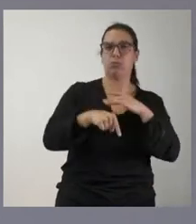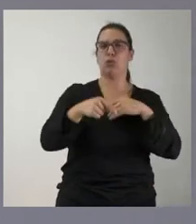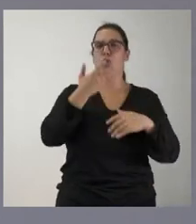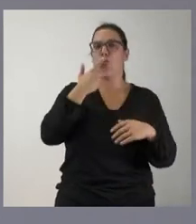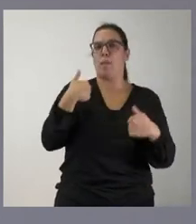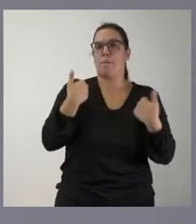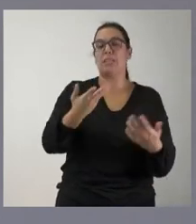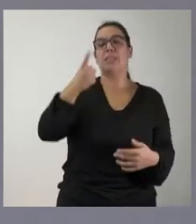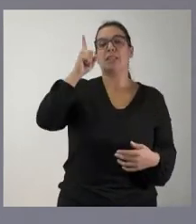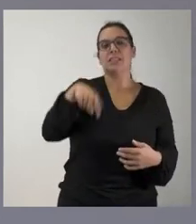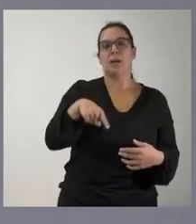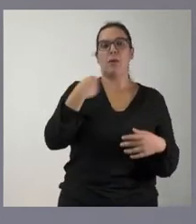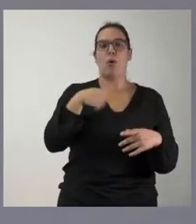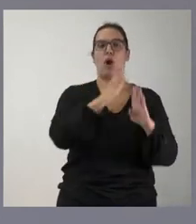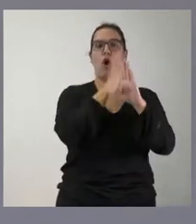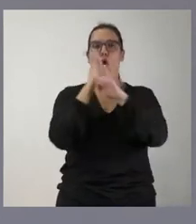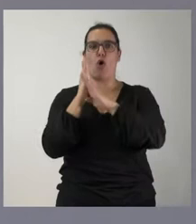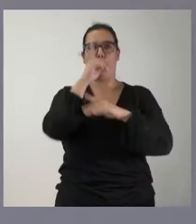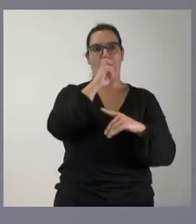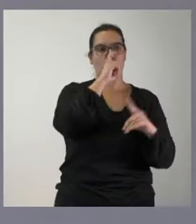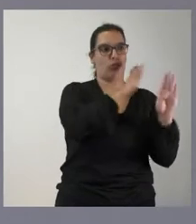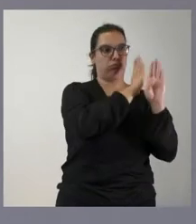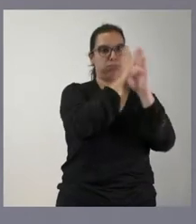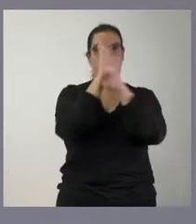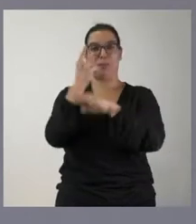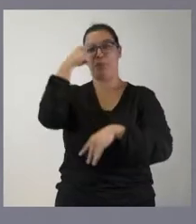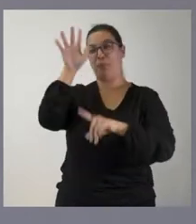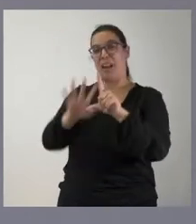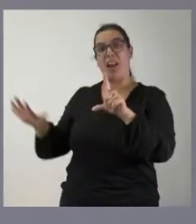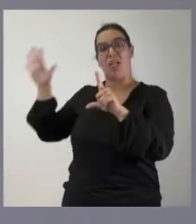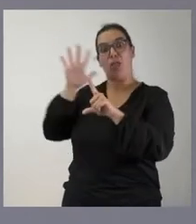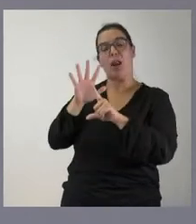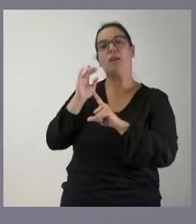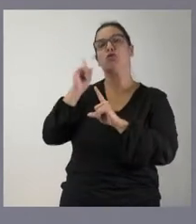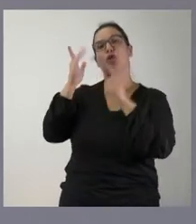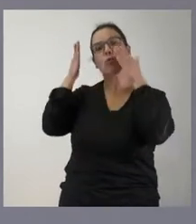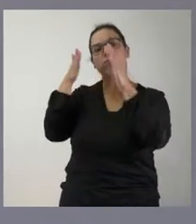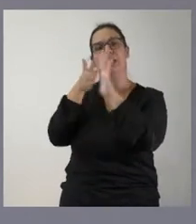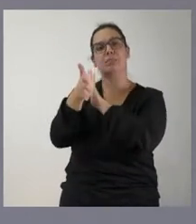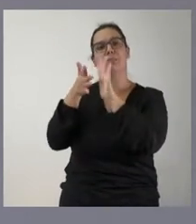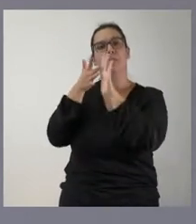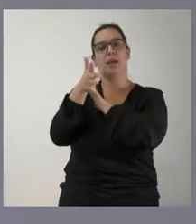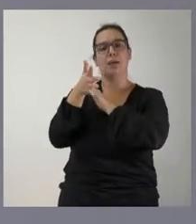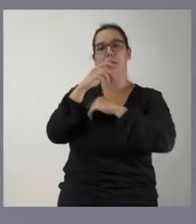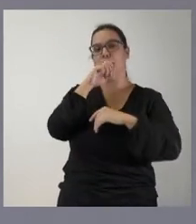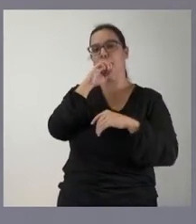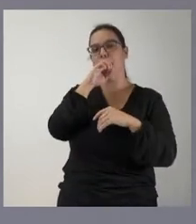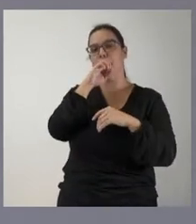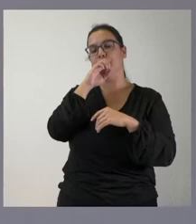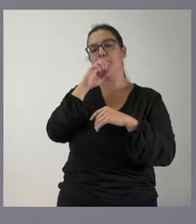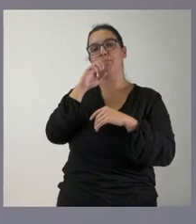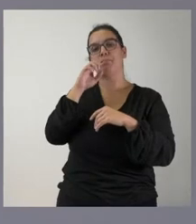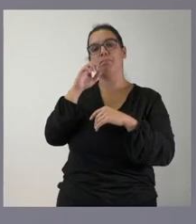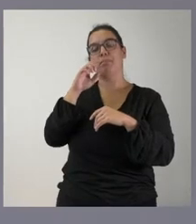el estudio de una forma cronológica saben ustedes que a nivel nacional solo se va a explicar con El currículo nacional la